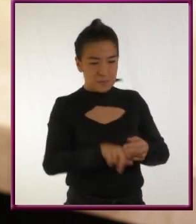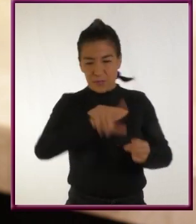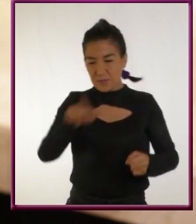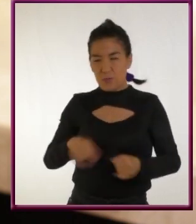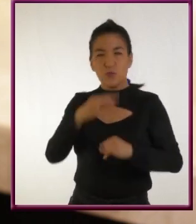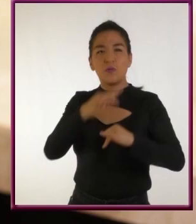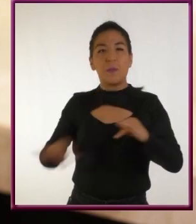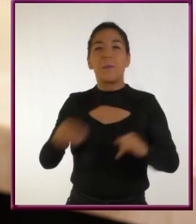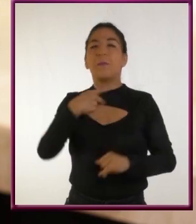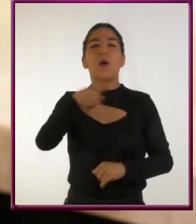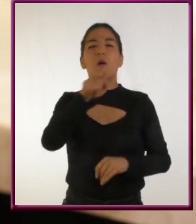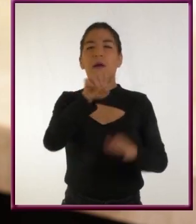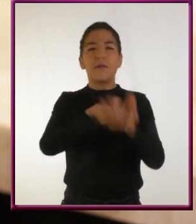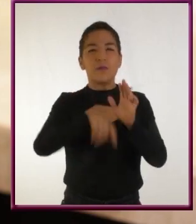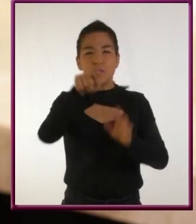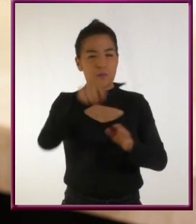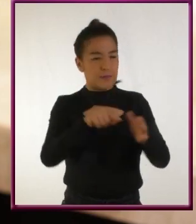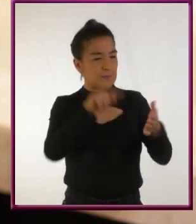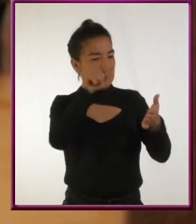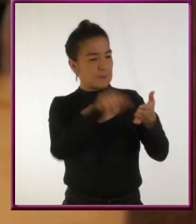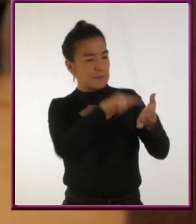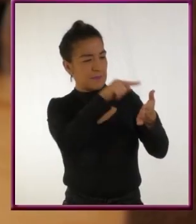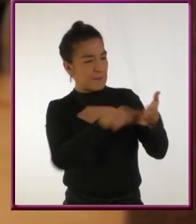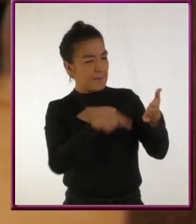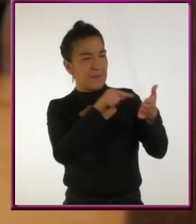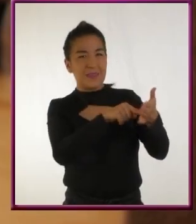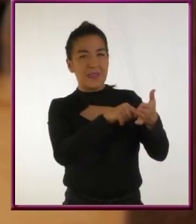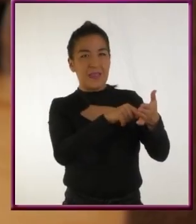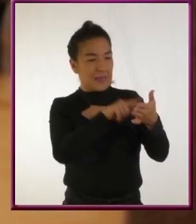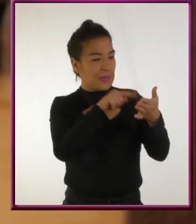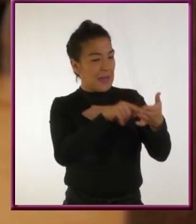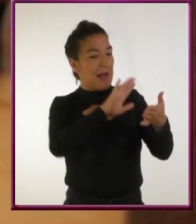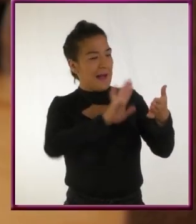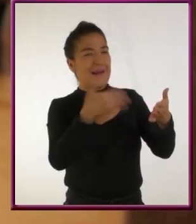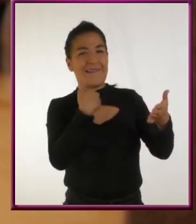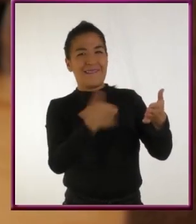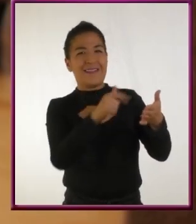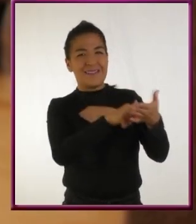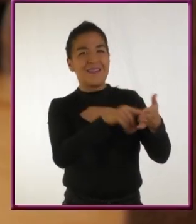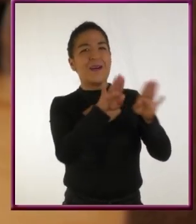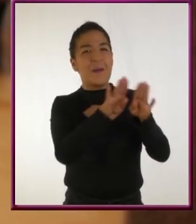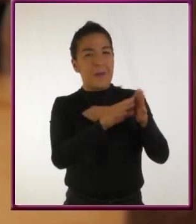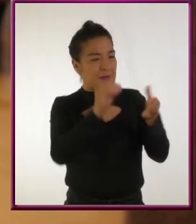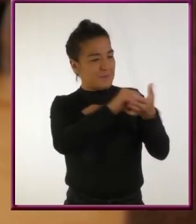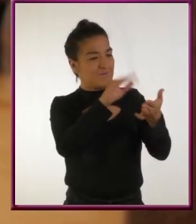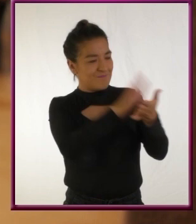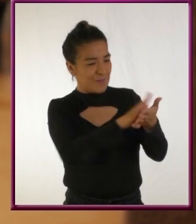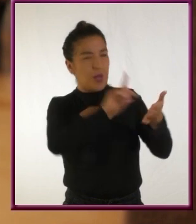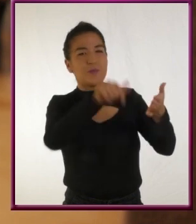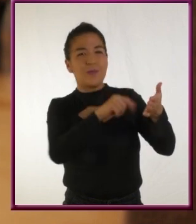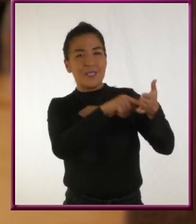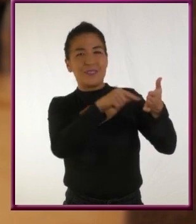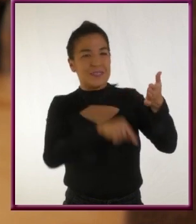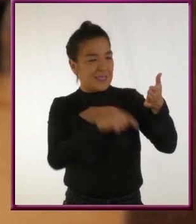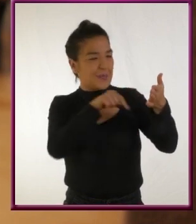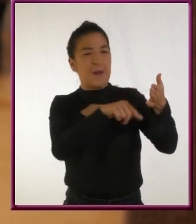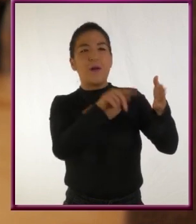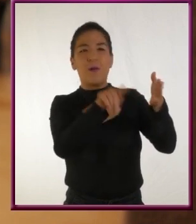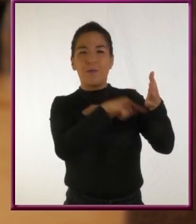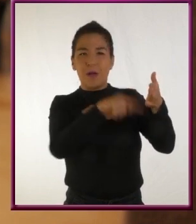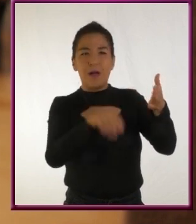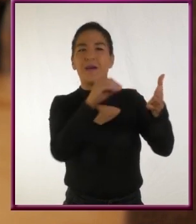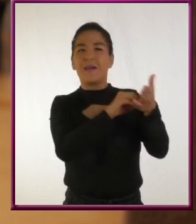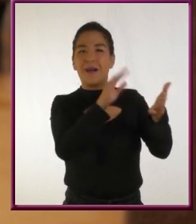del estado final, pero si uno pone marcas, entonces uno va teniendo una forma de hacer un registro y